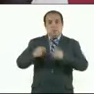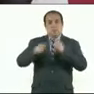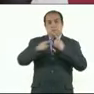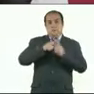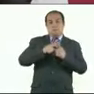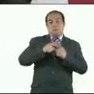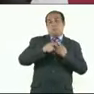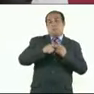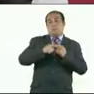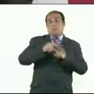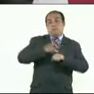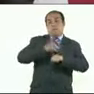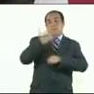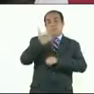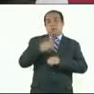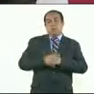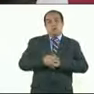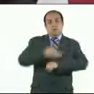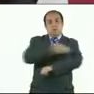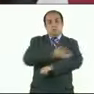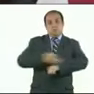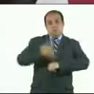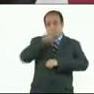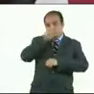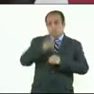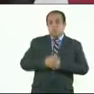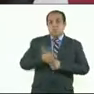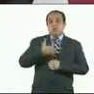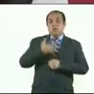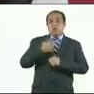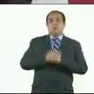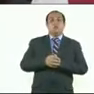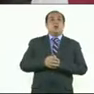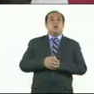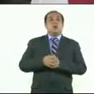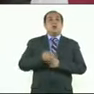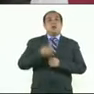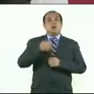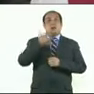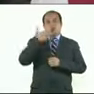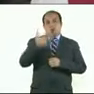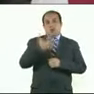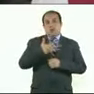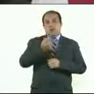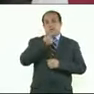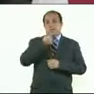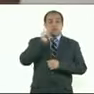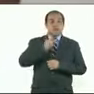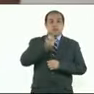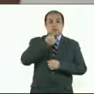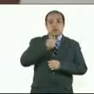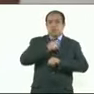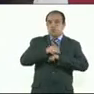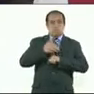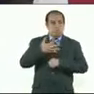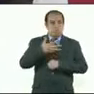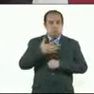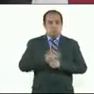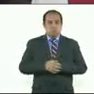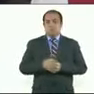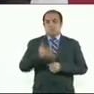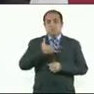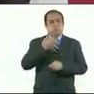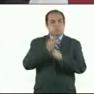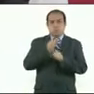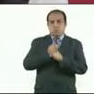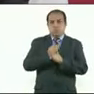aledañas, estamos hablando de que en 8 tenemos niñas y niños. ¿El número no lo tiene? No te lo traigo okay. En